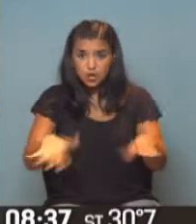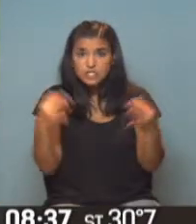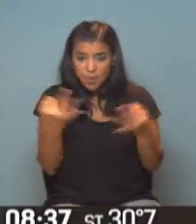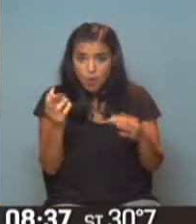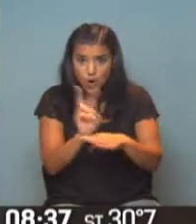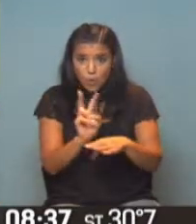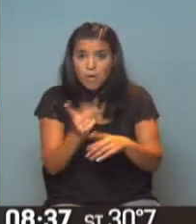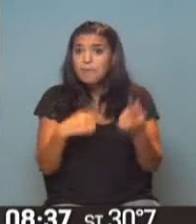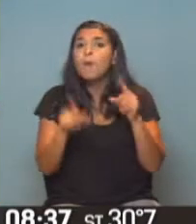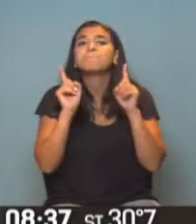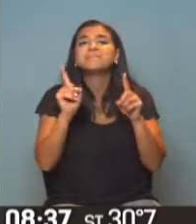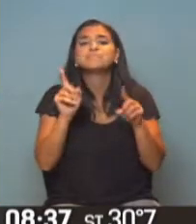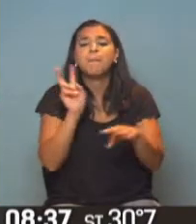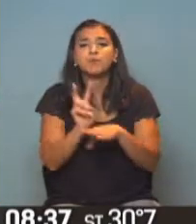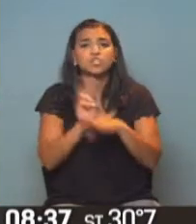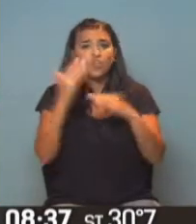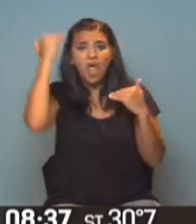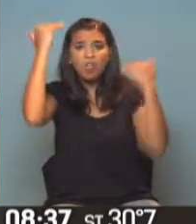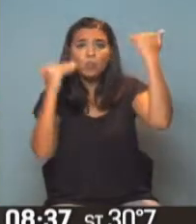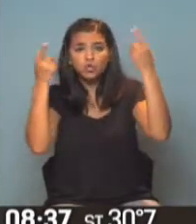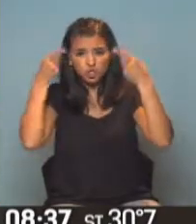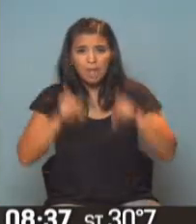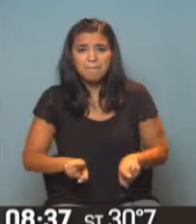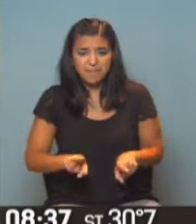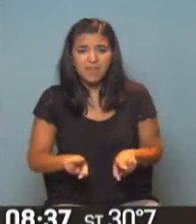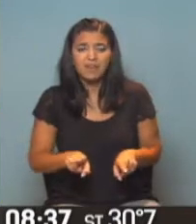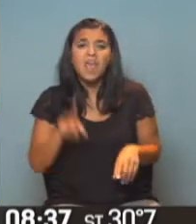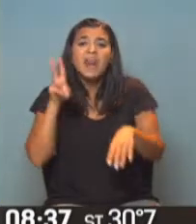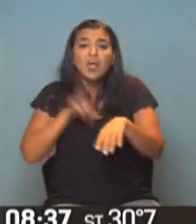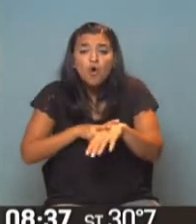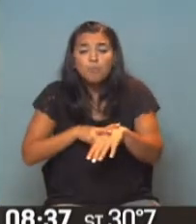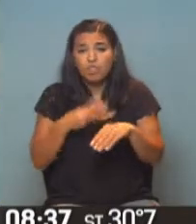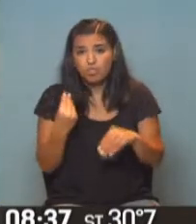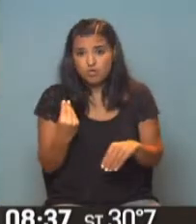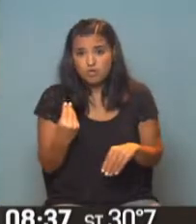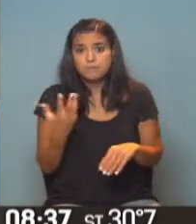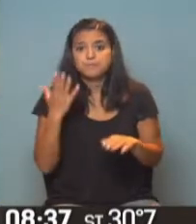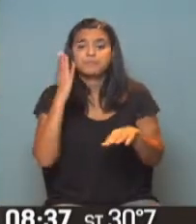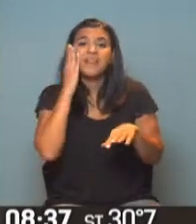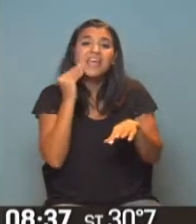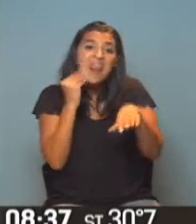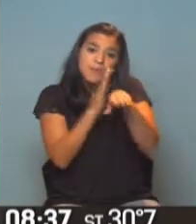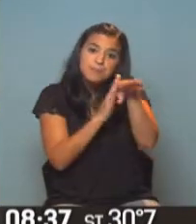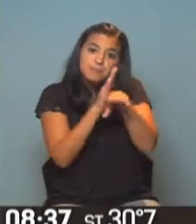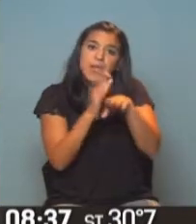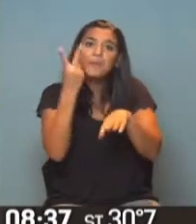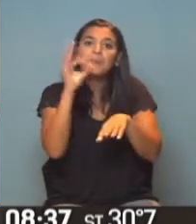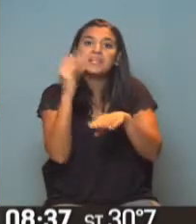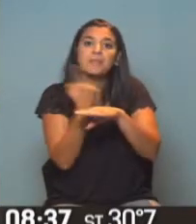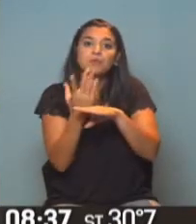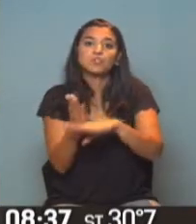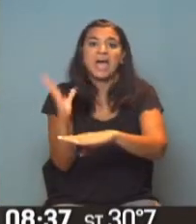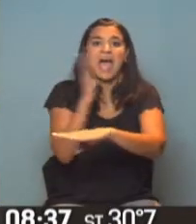bien pero es la misma protección que los adultos la recomendación es ponerse protector solar 20 minutos antes de